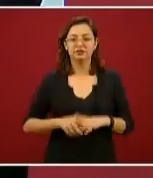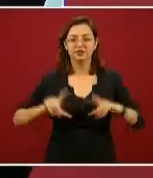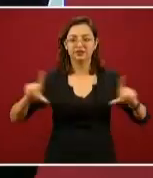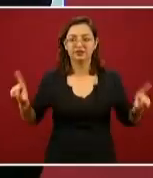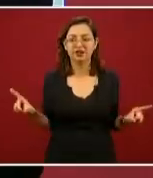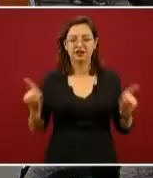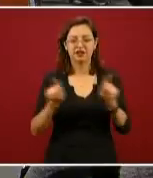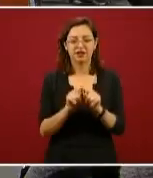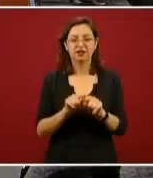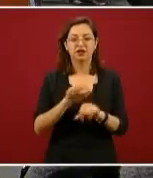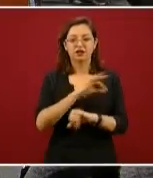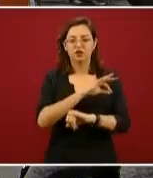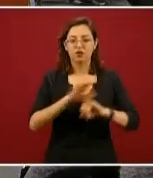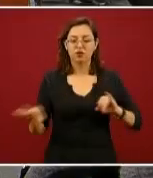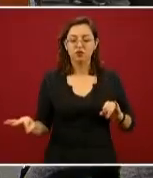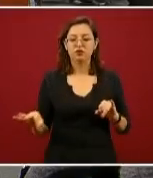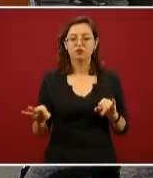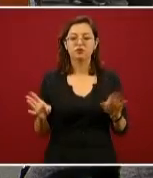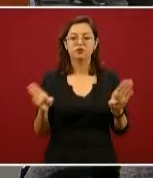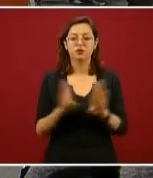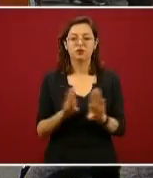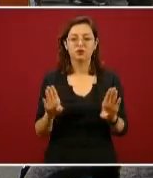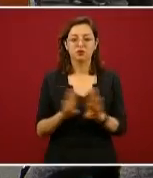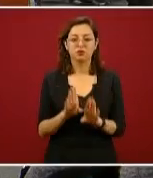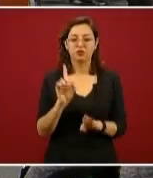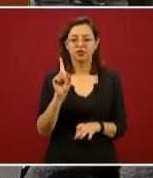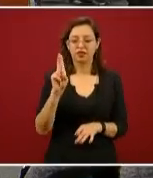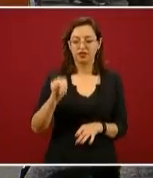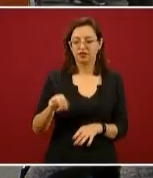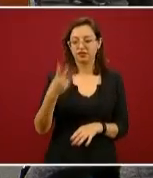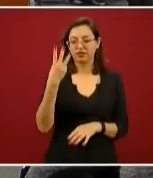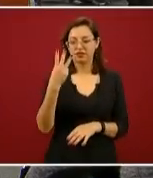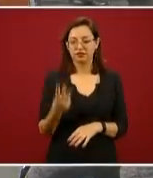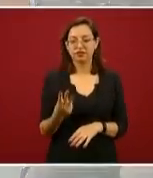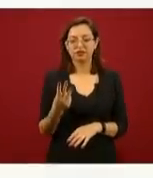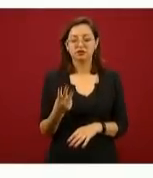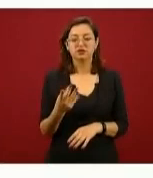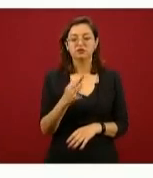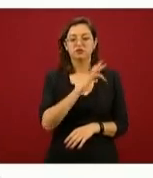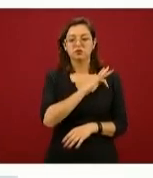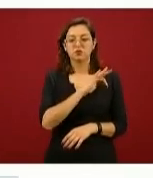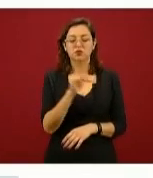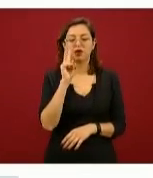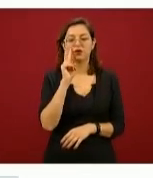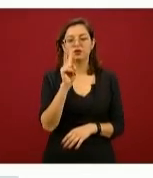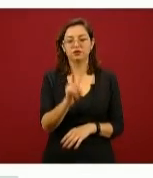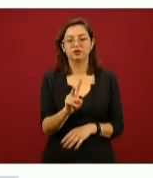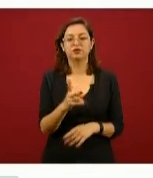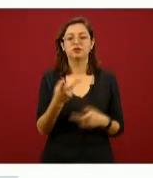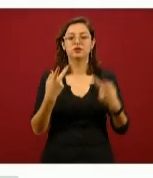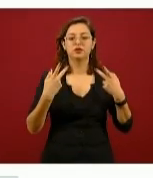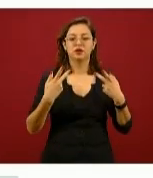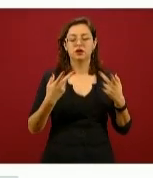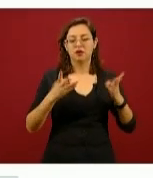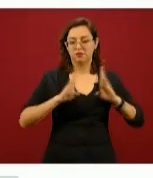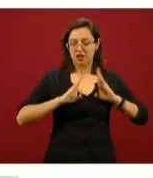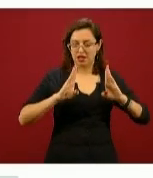resumen de lo que sería la aplicación del plan DN3. Ahí tenemos en personal